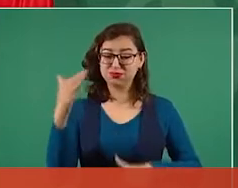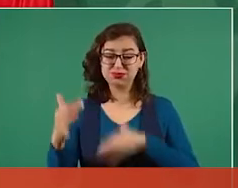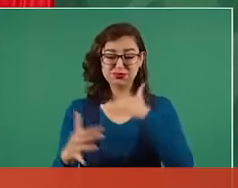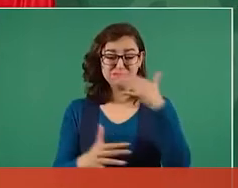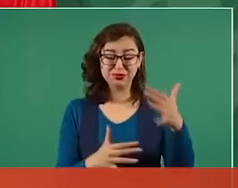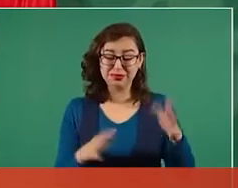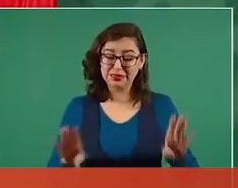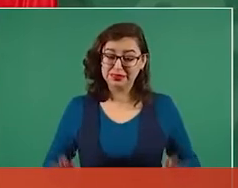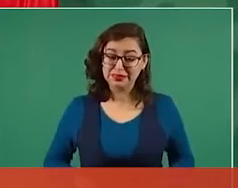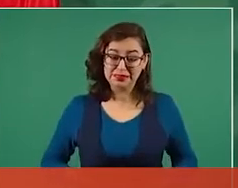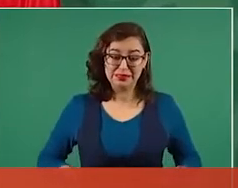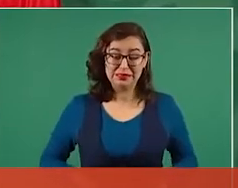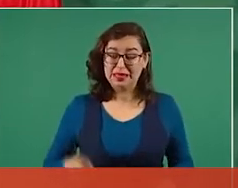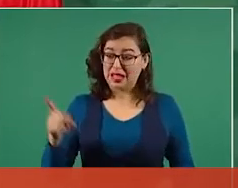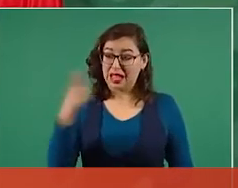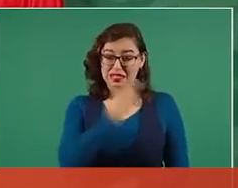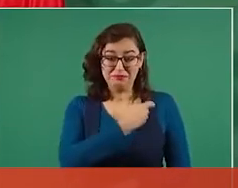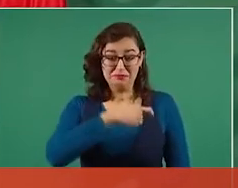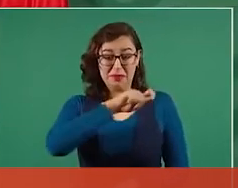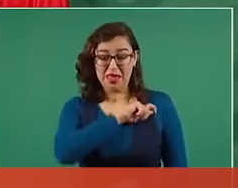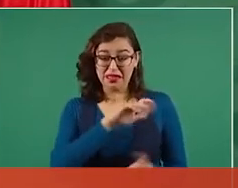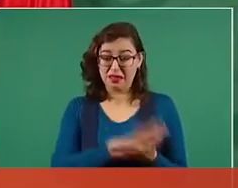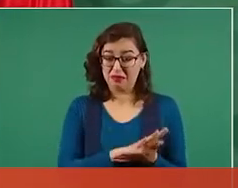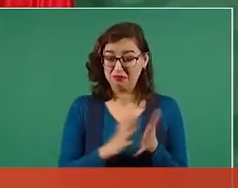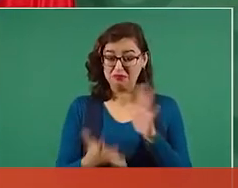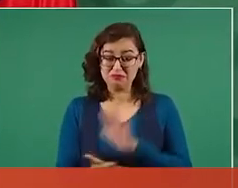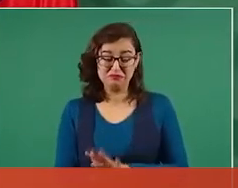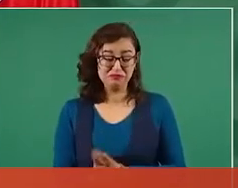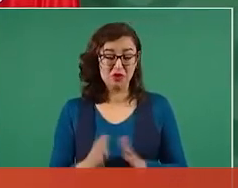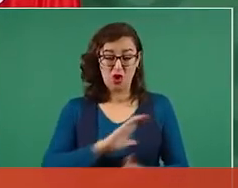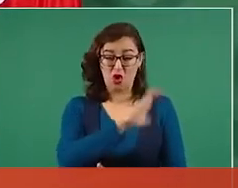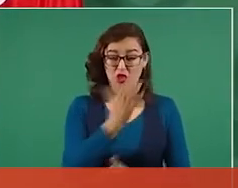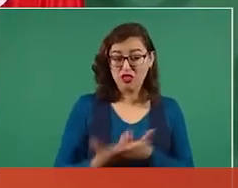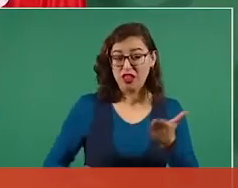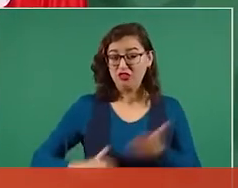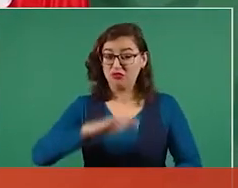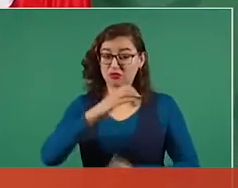de algunas empresas españolas en el periodo neoliberal.